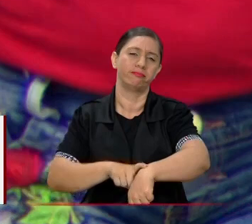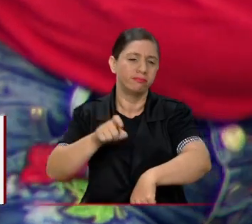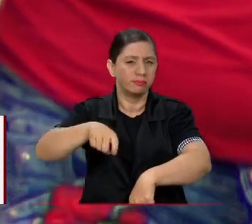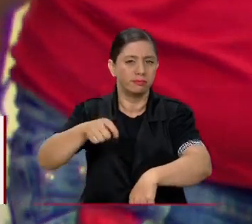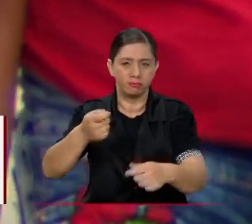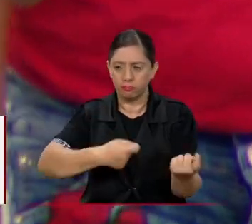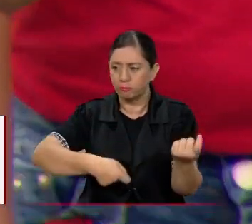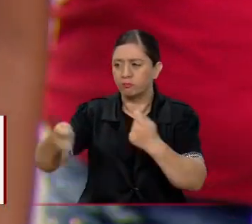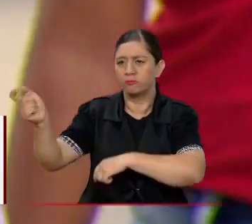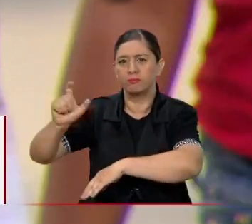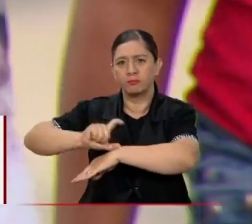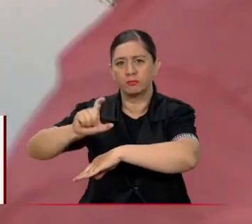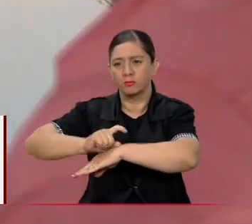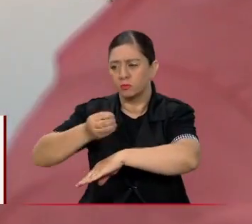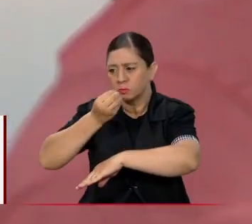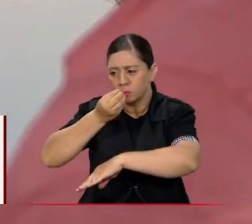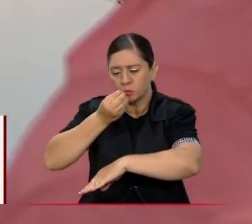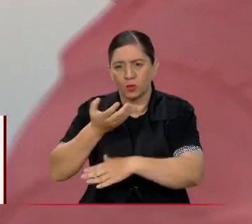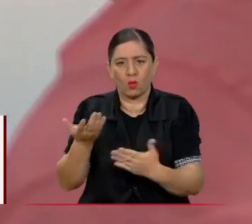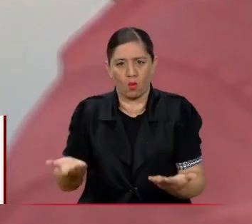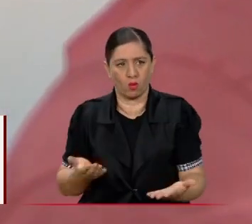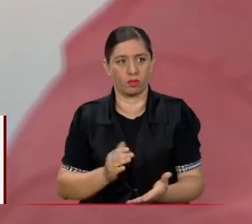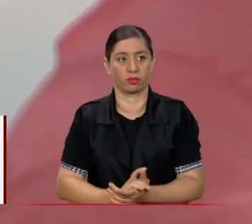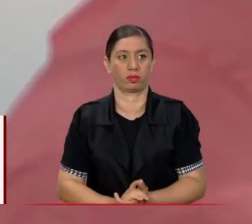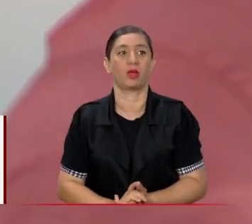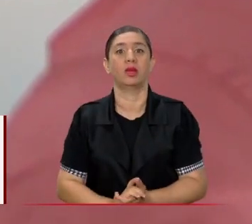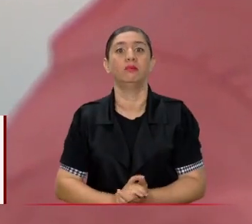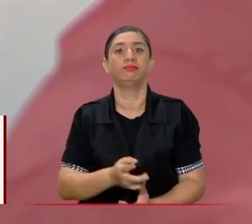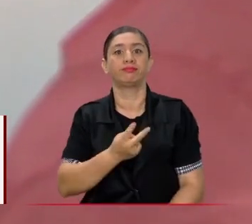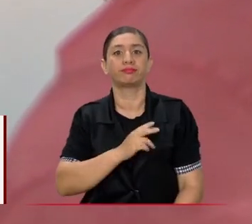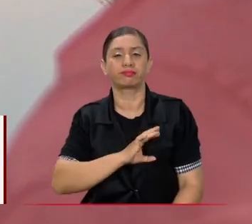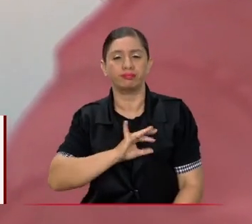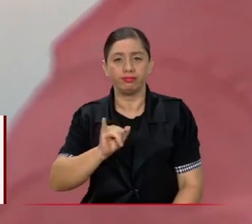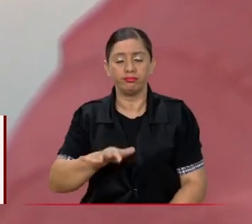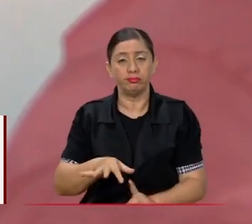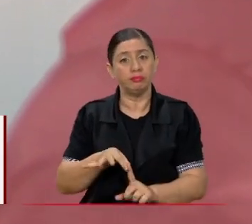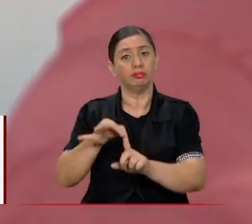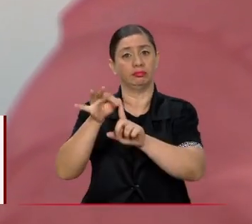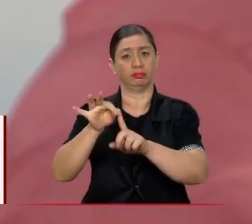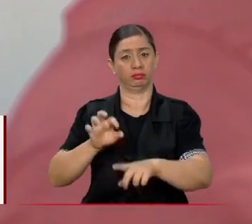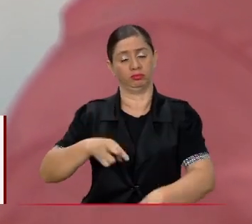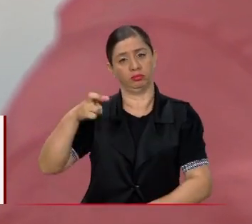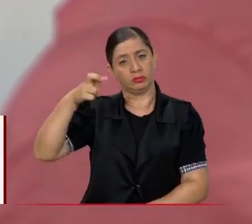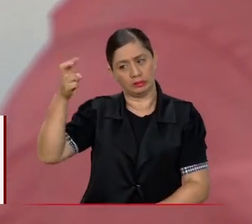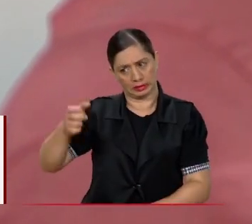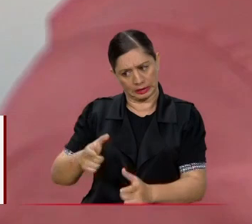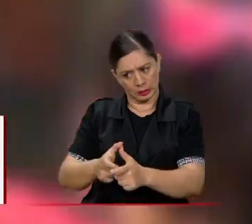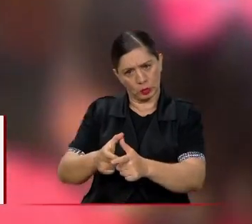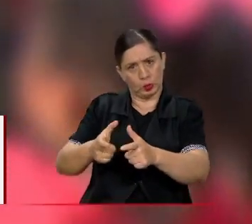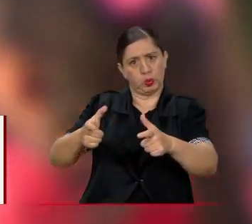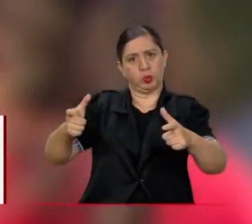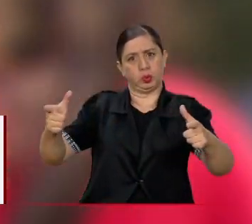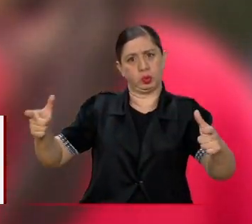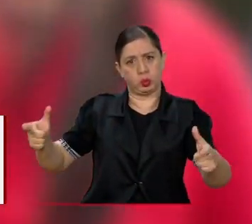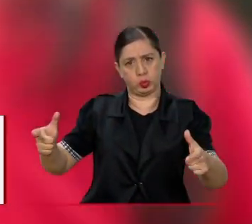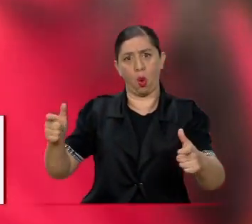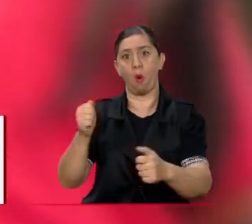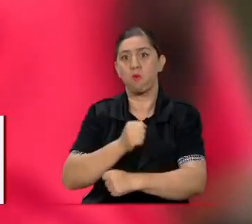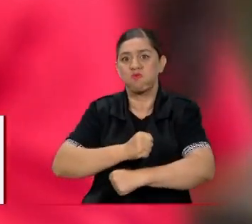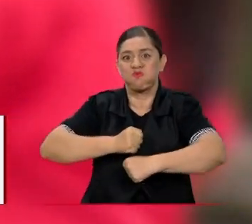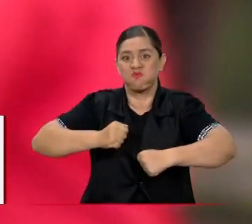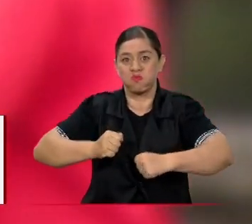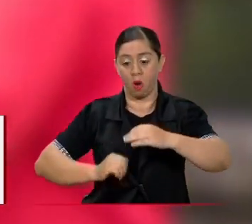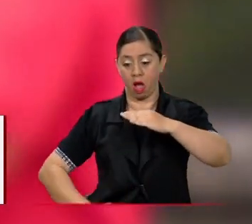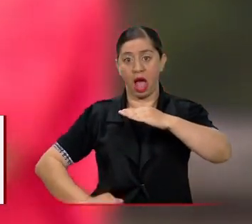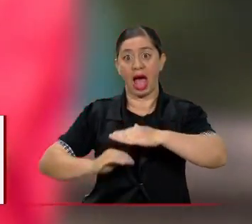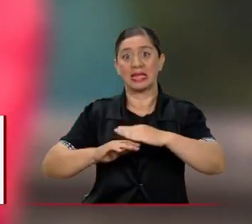está llevando el niño en la lonchera. Especialistas de la capital del Valle expresan su preocupación por el aumento de obesidad en niños menores de 5 años